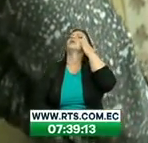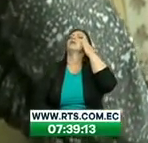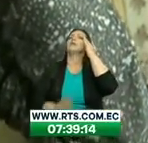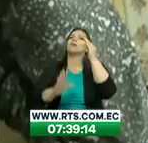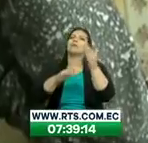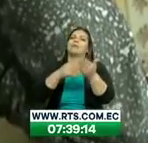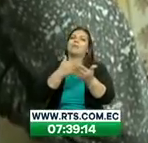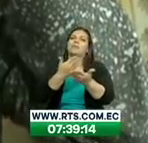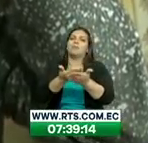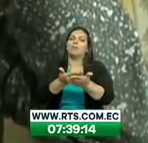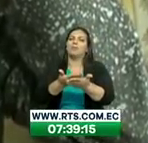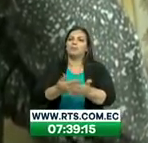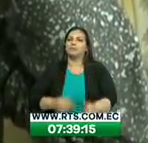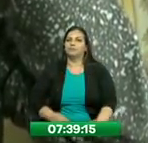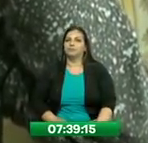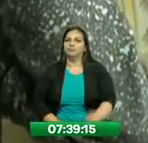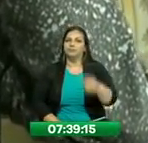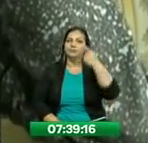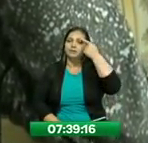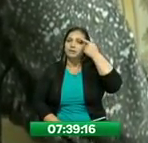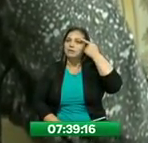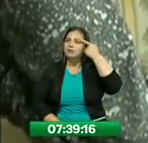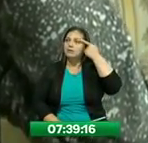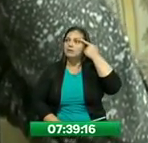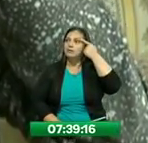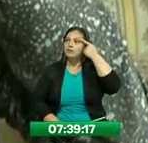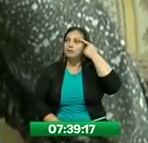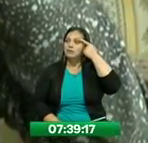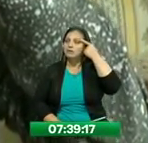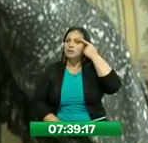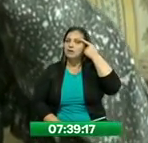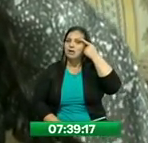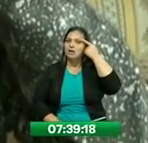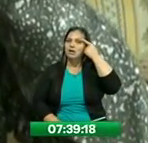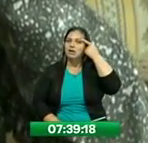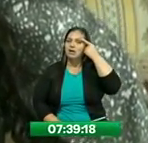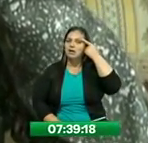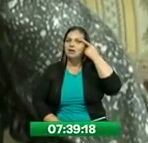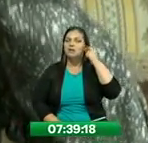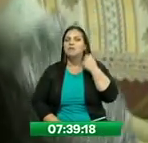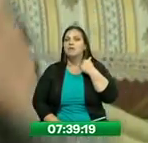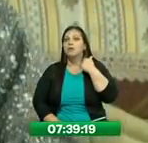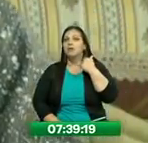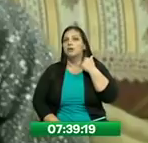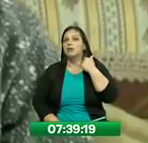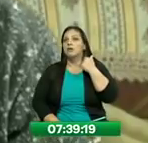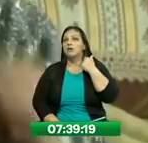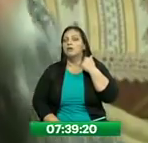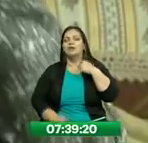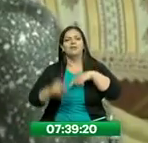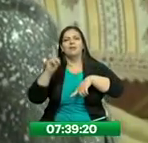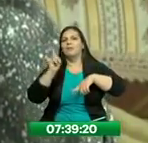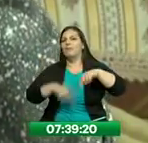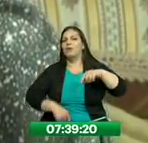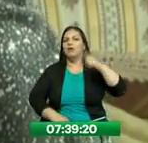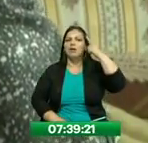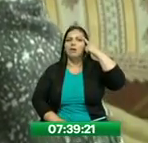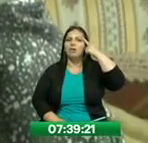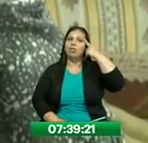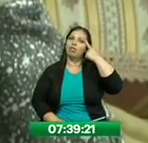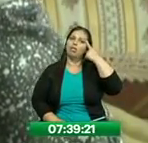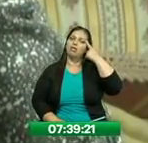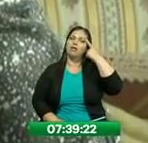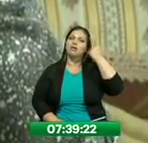del nervio de la ceja. No tengo el nervio de la ceja, no puedo alzar la ceja, no puedo levantar la ceja, y una arteria estaba